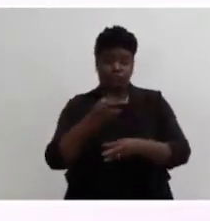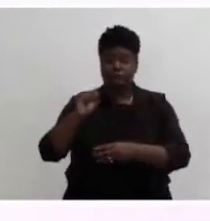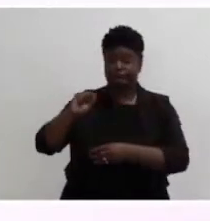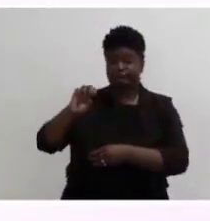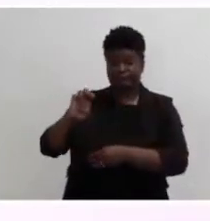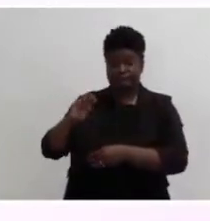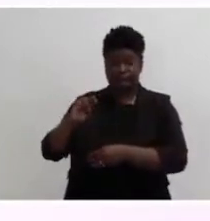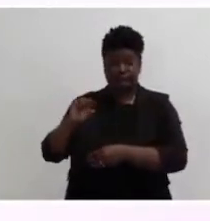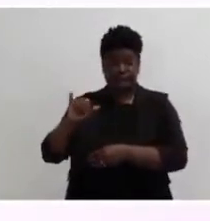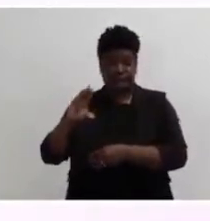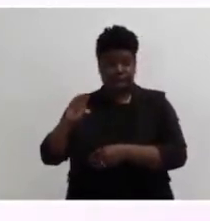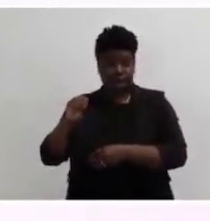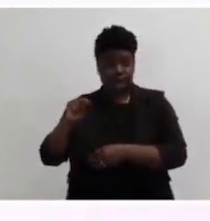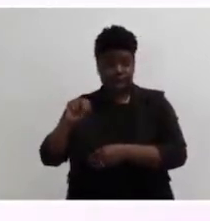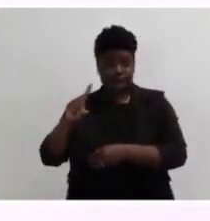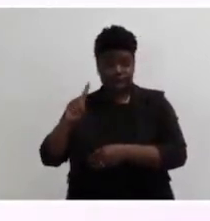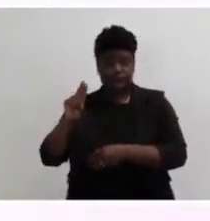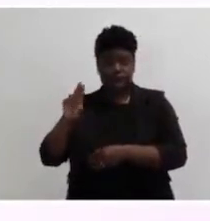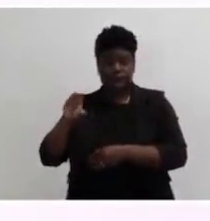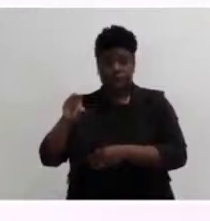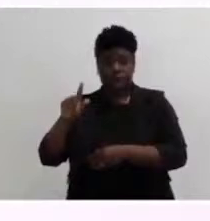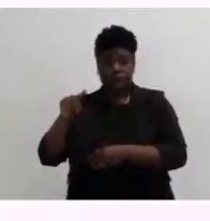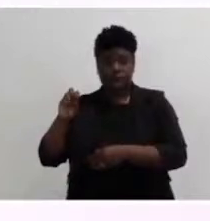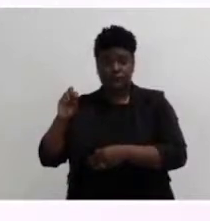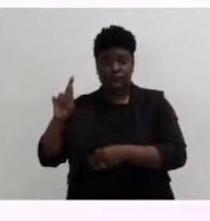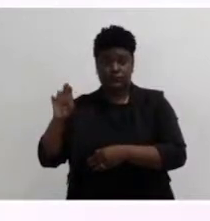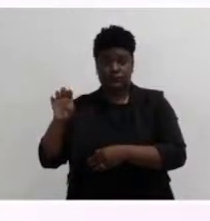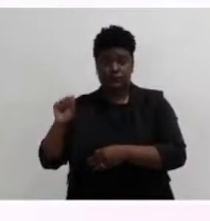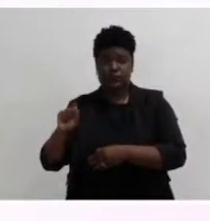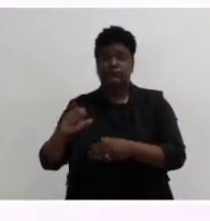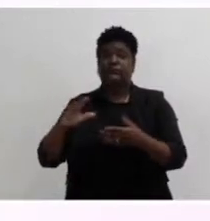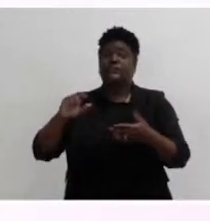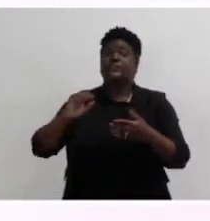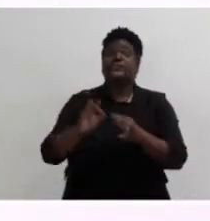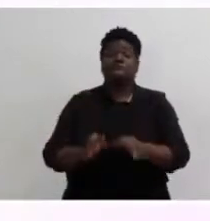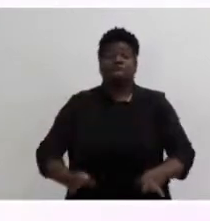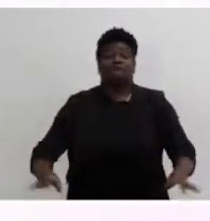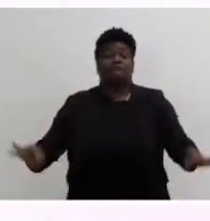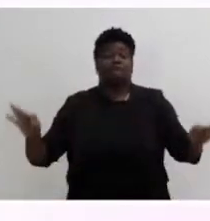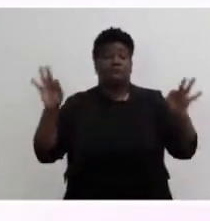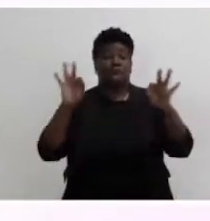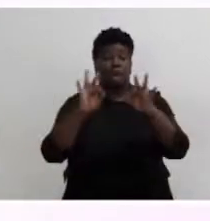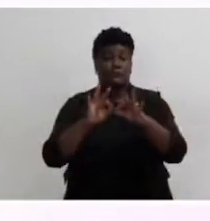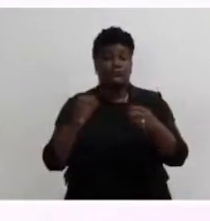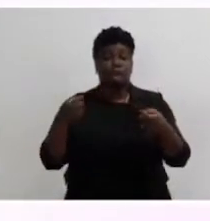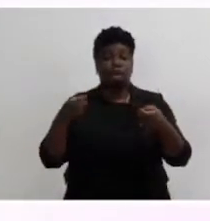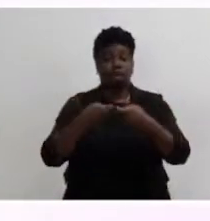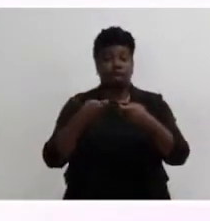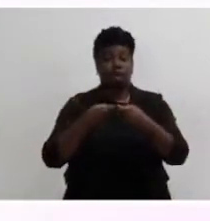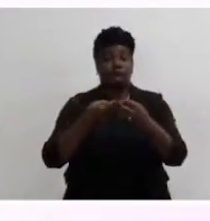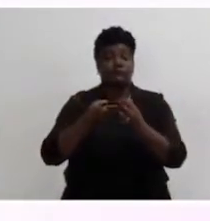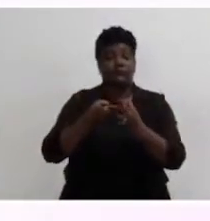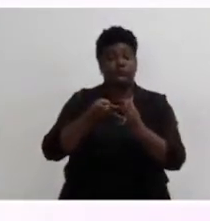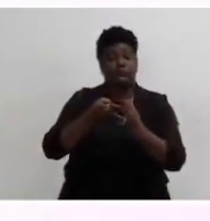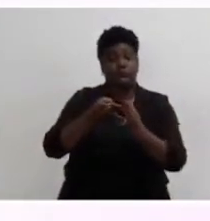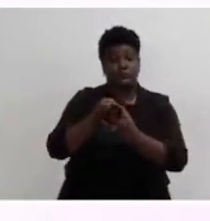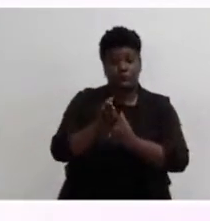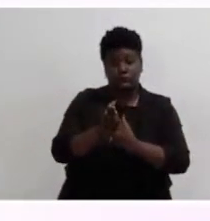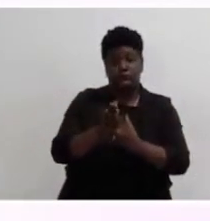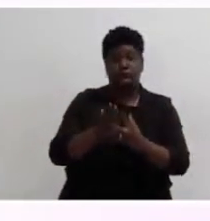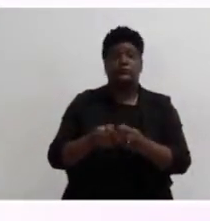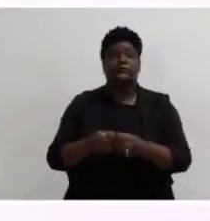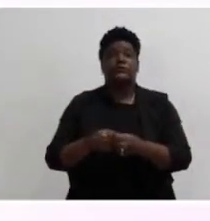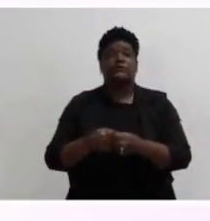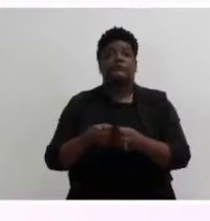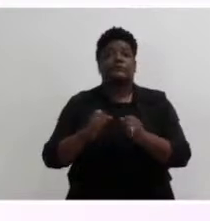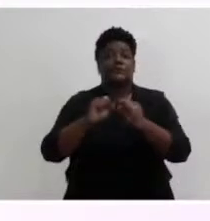materiales fundamentales en la fabricación de los componentes electrónicos que son esenciales para el funcionamiento de dispositivos que